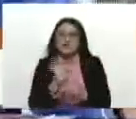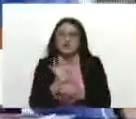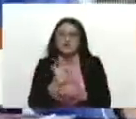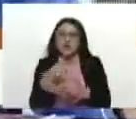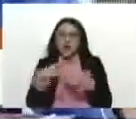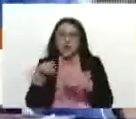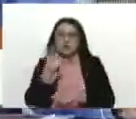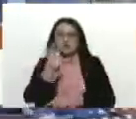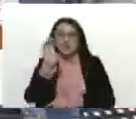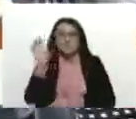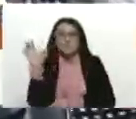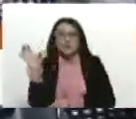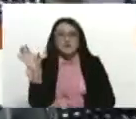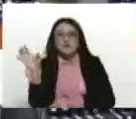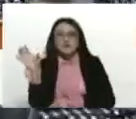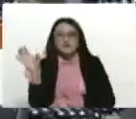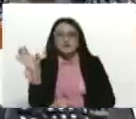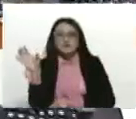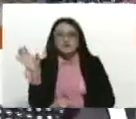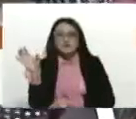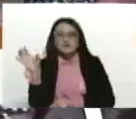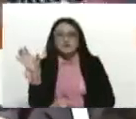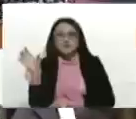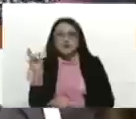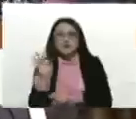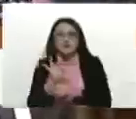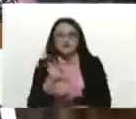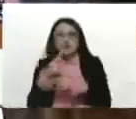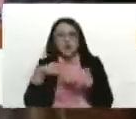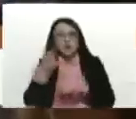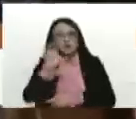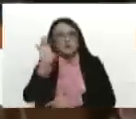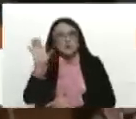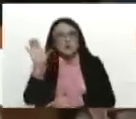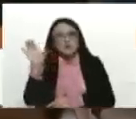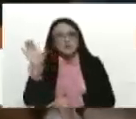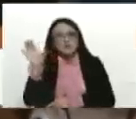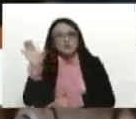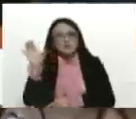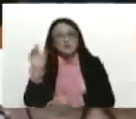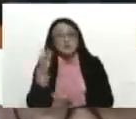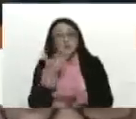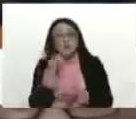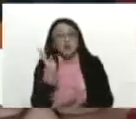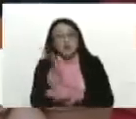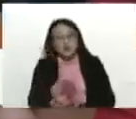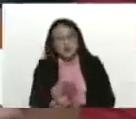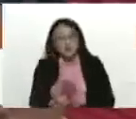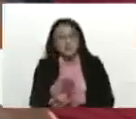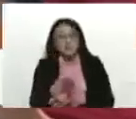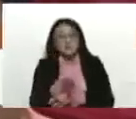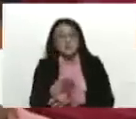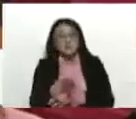funcionado en otros países eso ha funcionado en otros países cada vez que se aplican sanciones